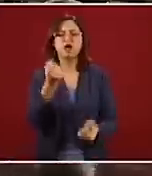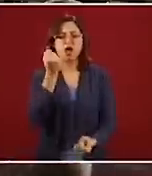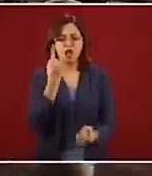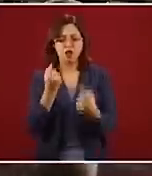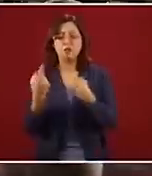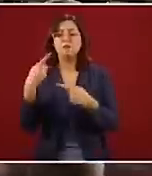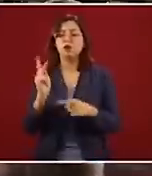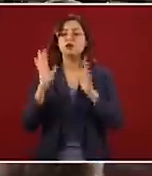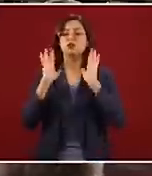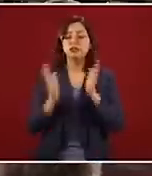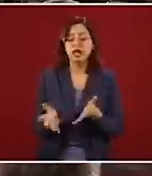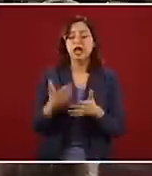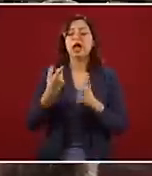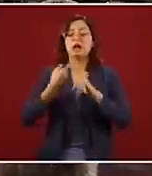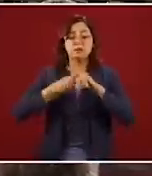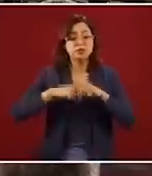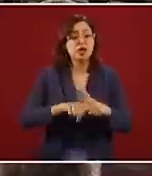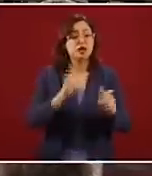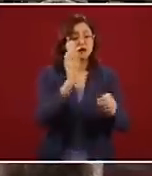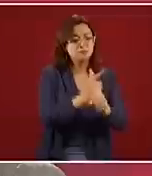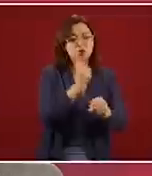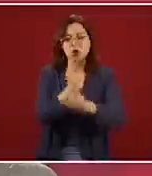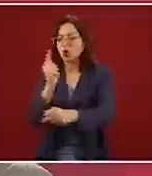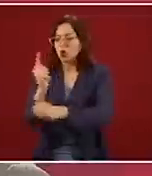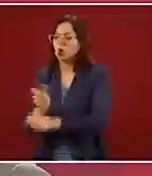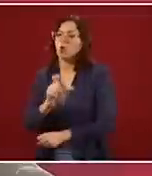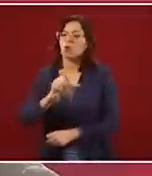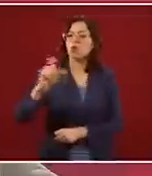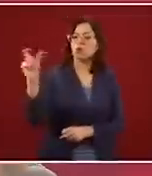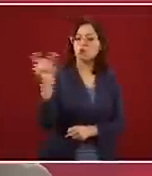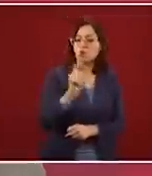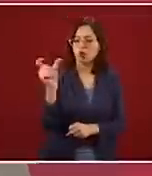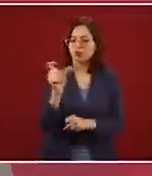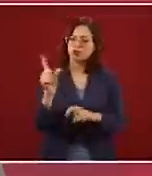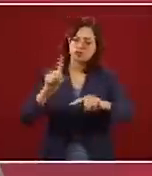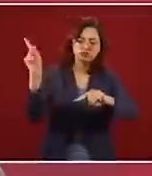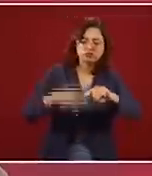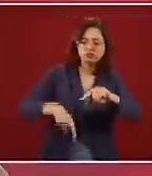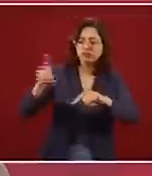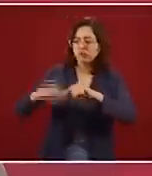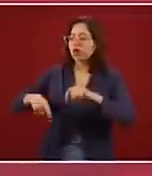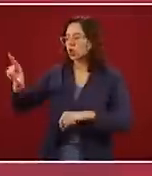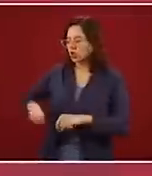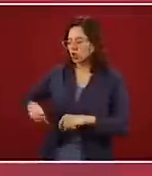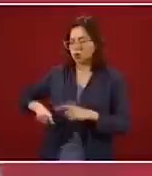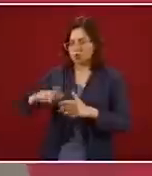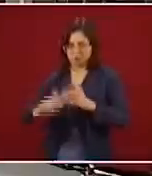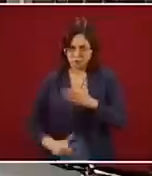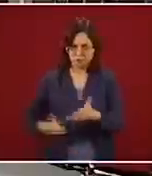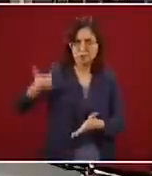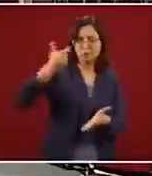estado trabajando para identificar cuál es el momento en donde estas cuotas pueden ser sustituidas con aportaciones financieras